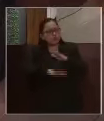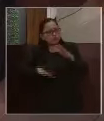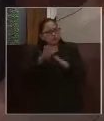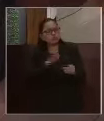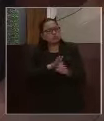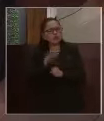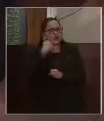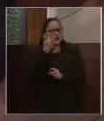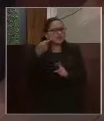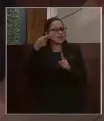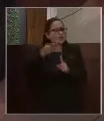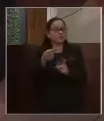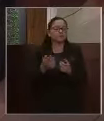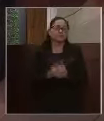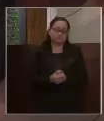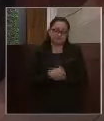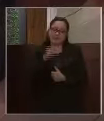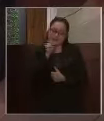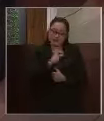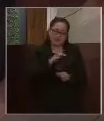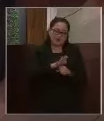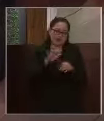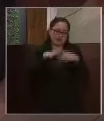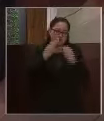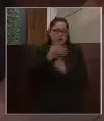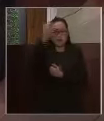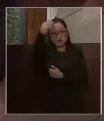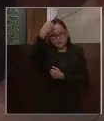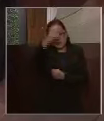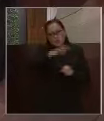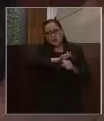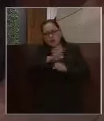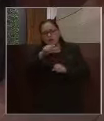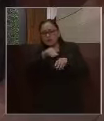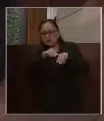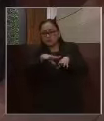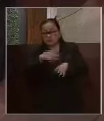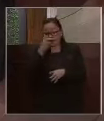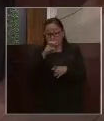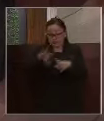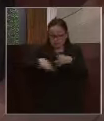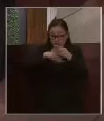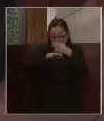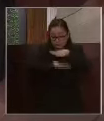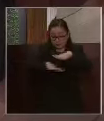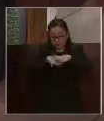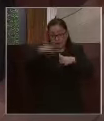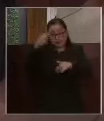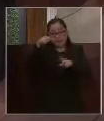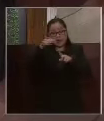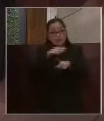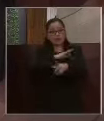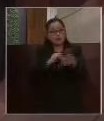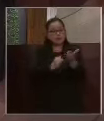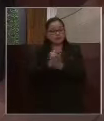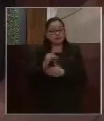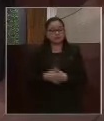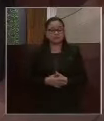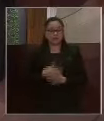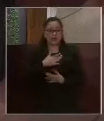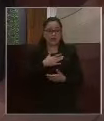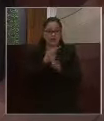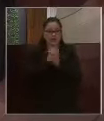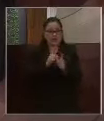jerarquizar el ángulo, el punto de vista y el tono escogidos. Estos son los elementos que pueden contribuir a definirla. La libertad de